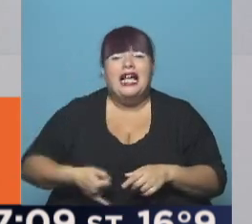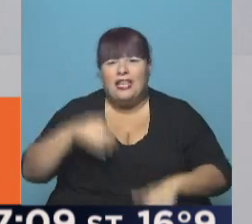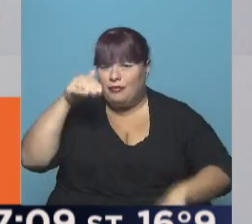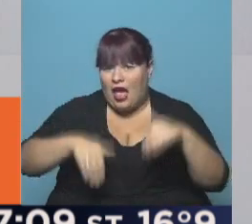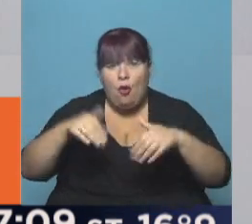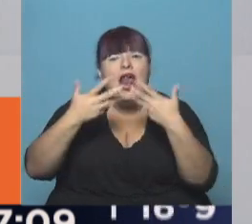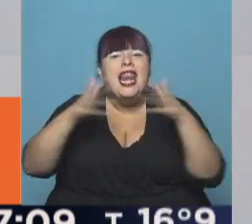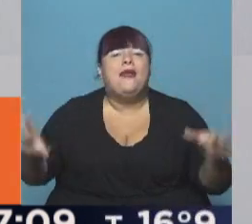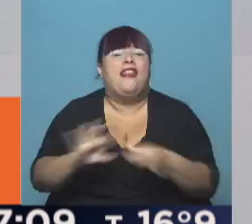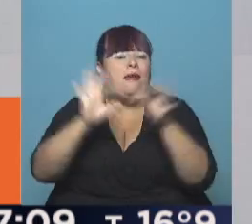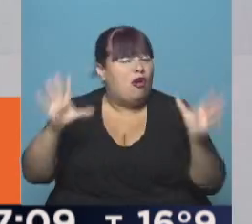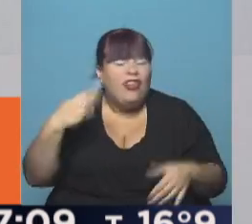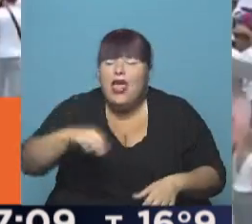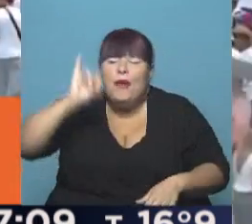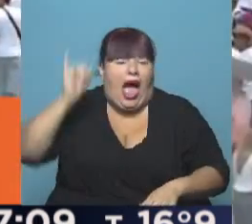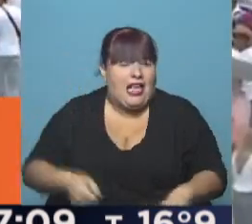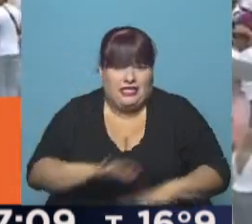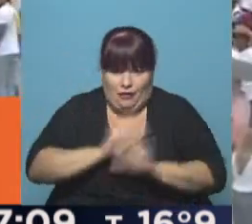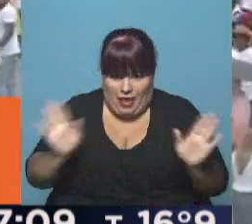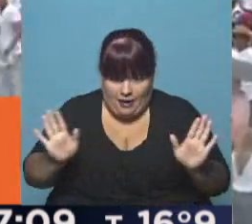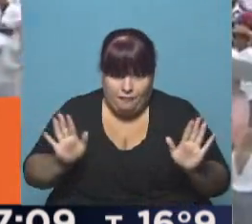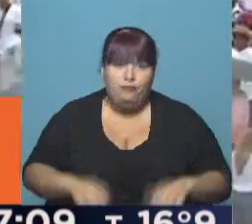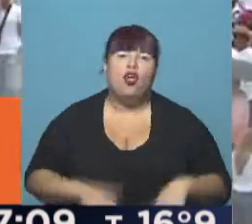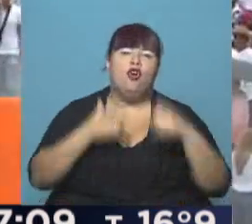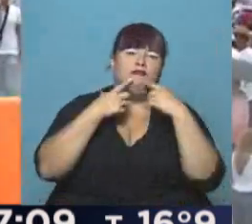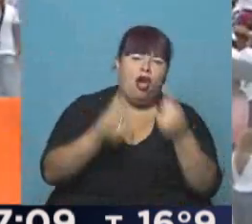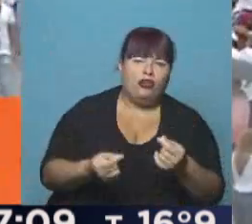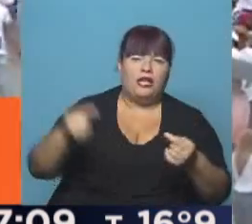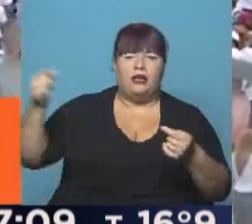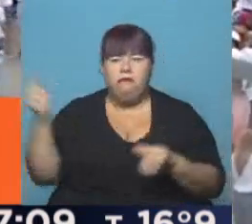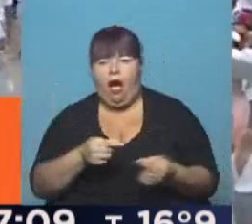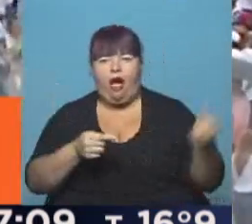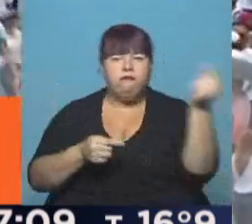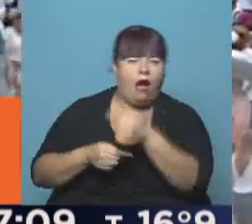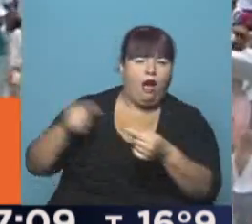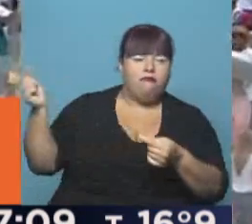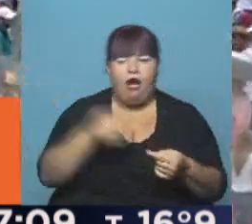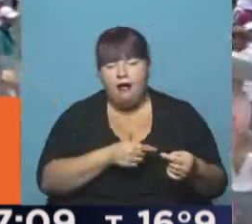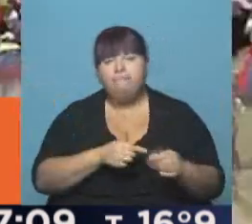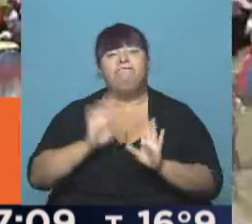elecciones libres y democráticas, va a tener que aceptarlas. Protestas y acusaciones recíprocas de golpismo